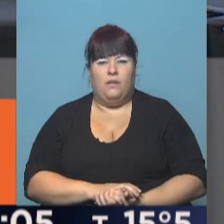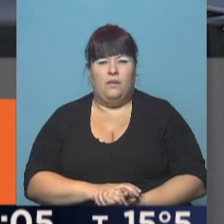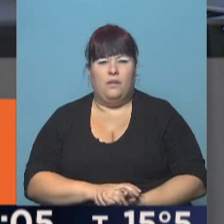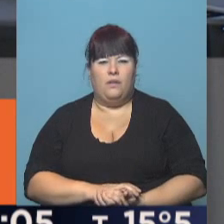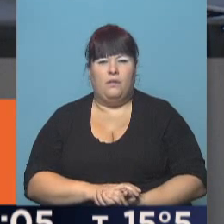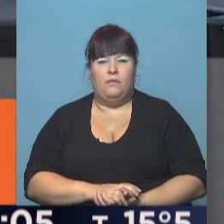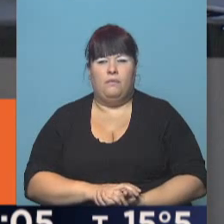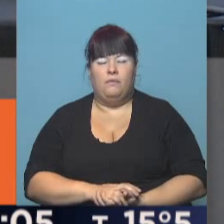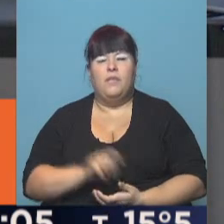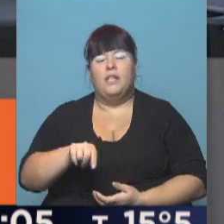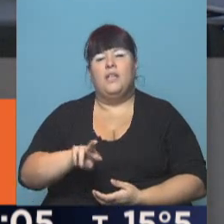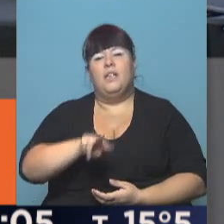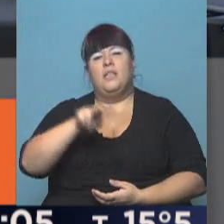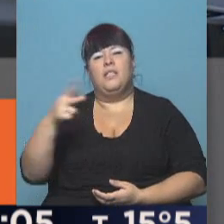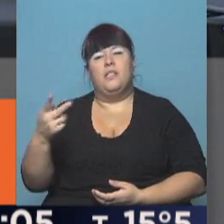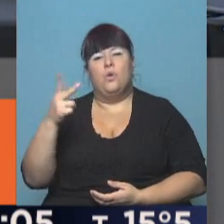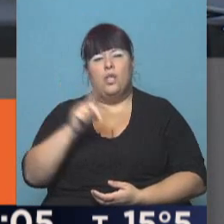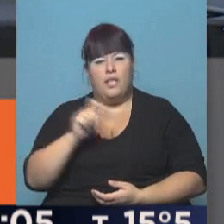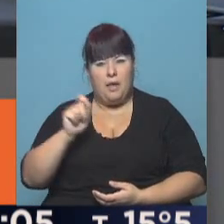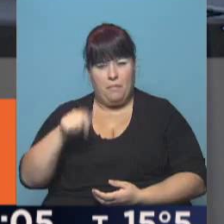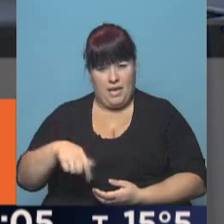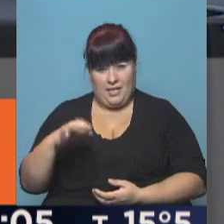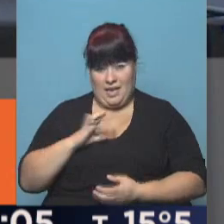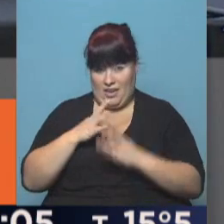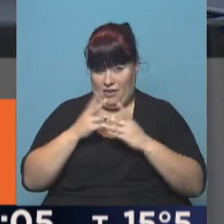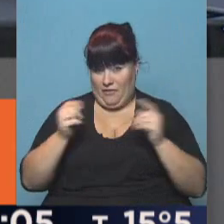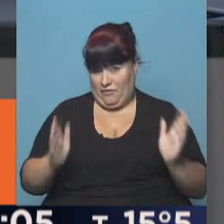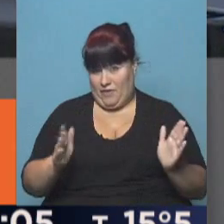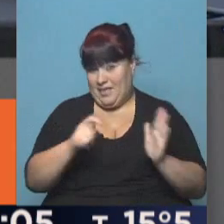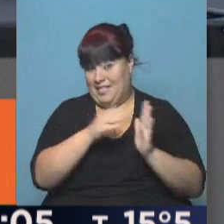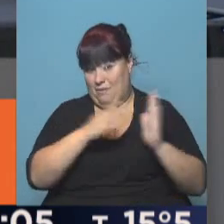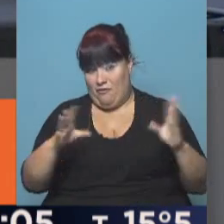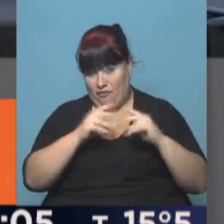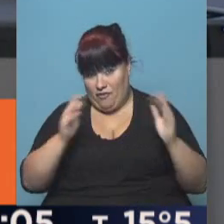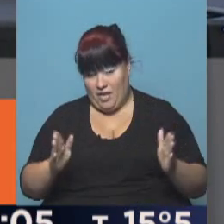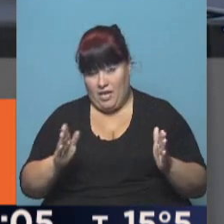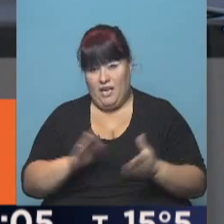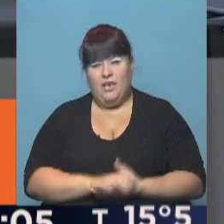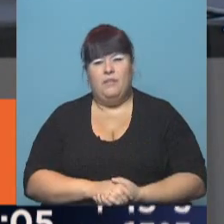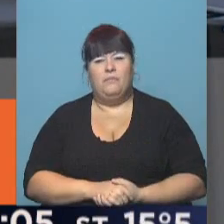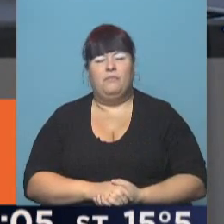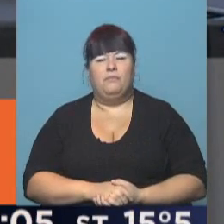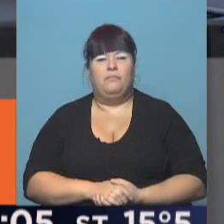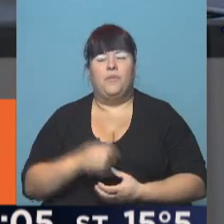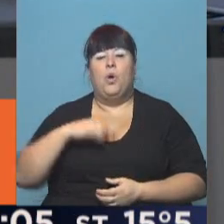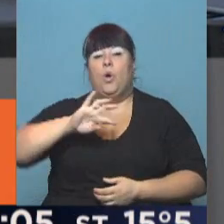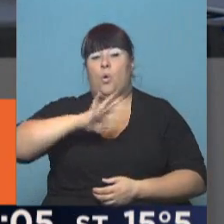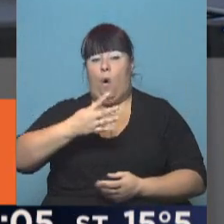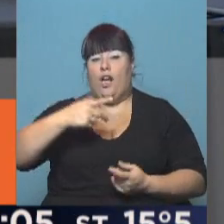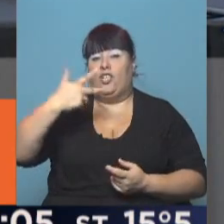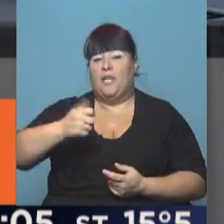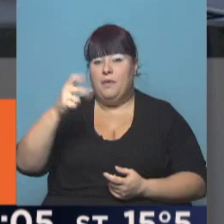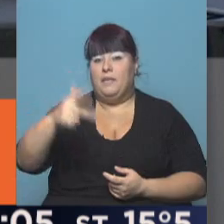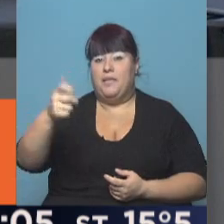Donde en este segundo trimestre del año que acaba de terminar, nuestro cuarto trimestre